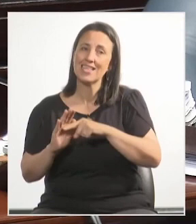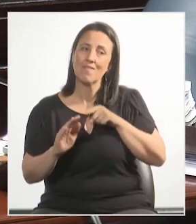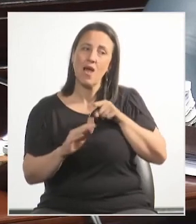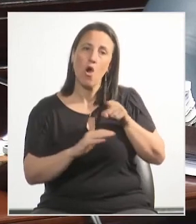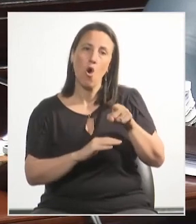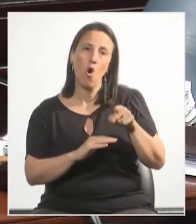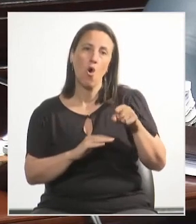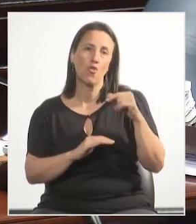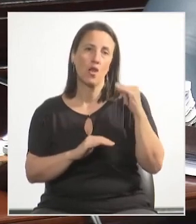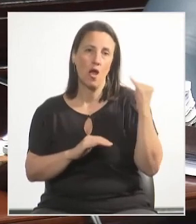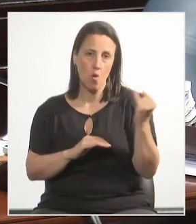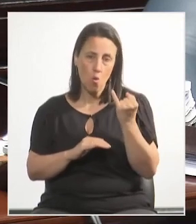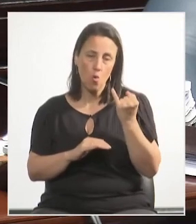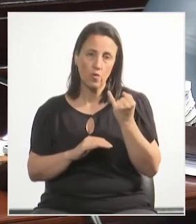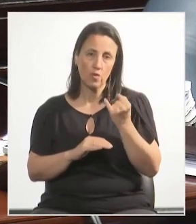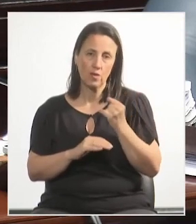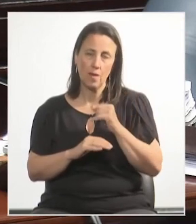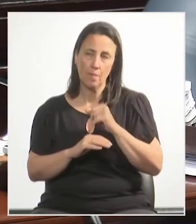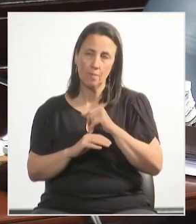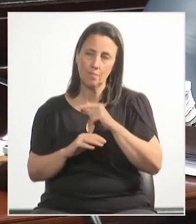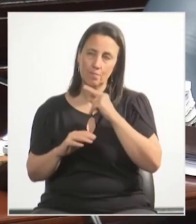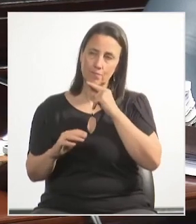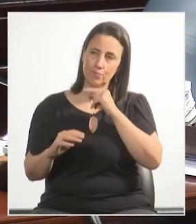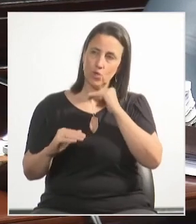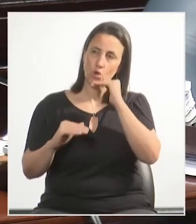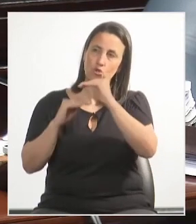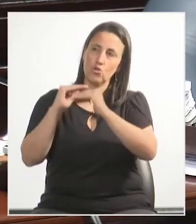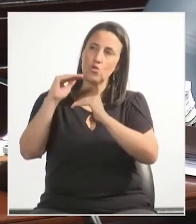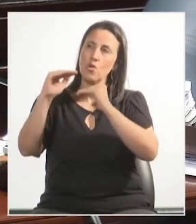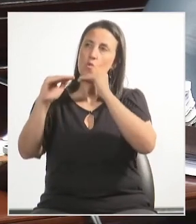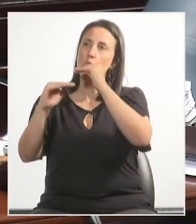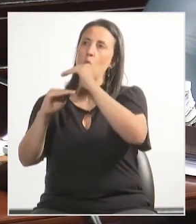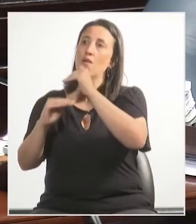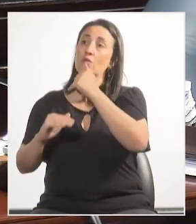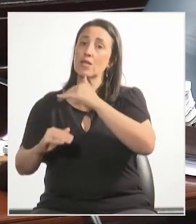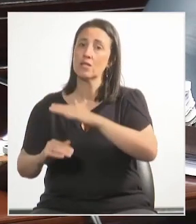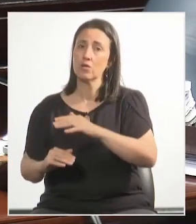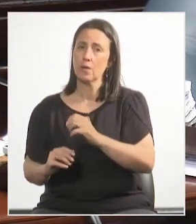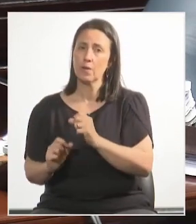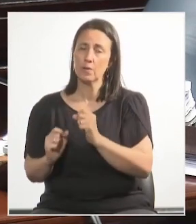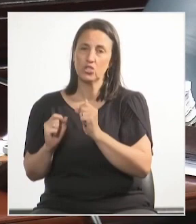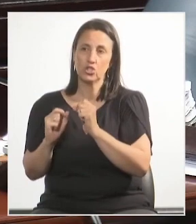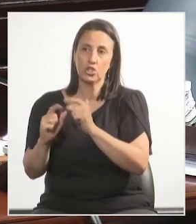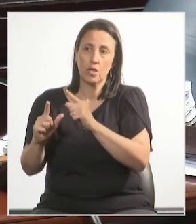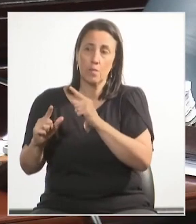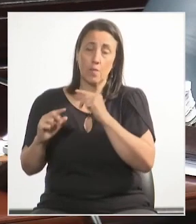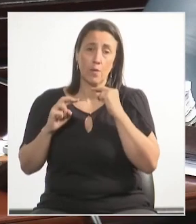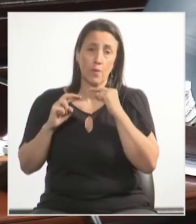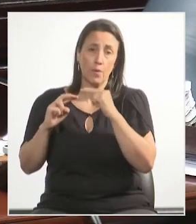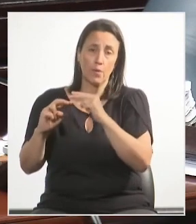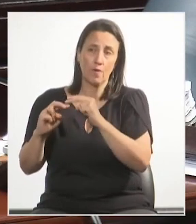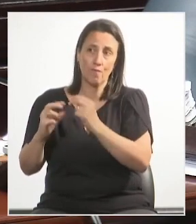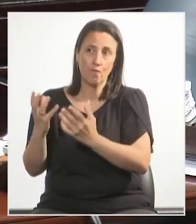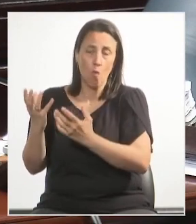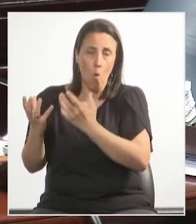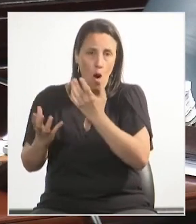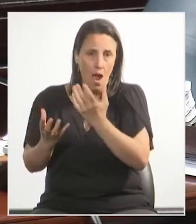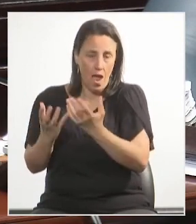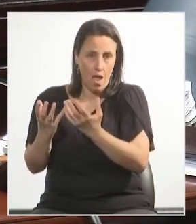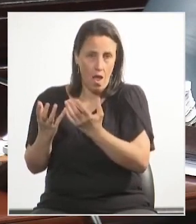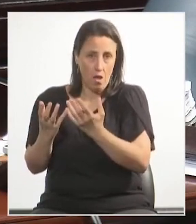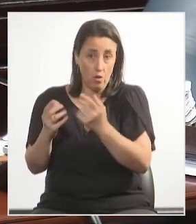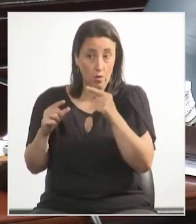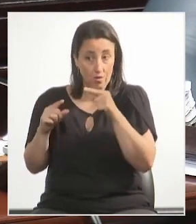brillando espasmódicamente a través de la historia, ora como una diminuta chispa, ora como una vasta llamarada,